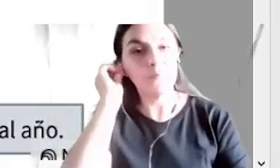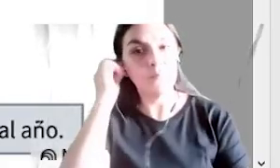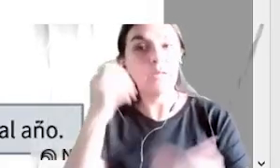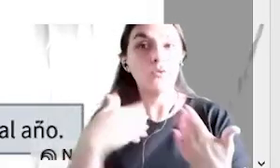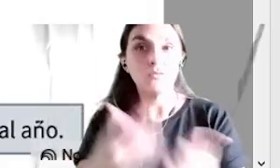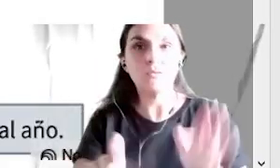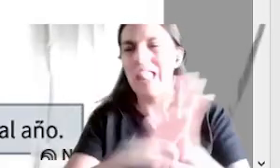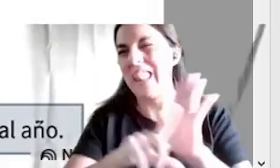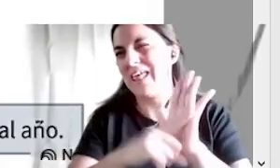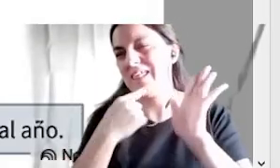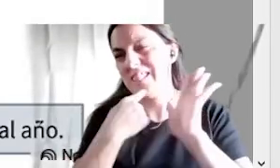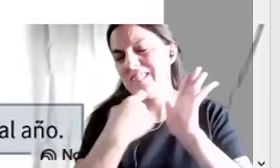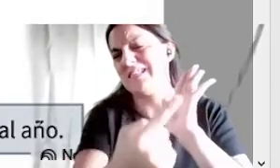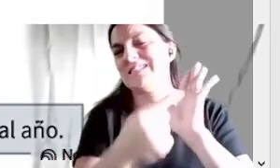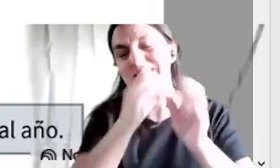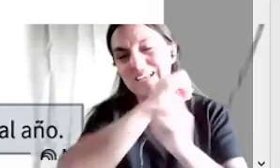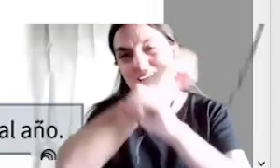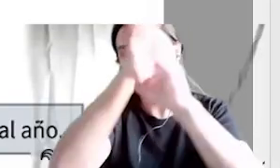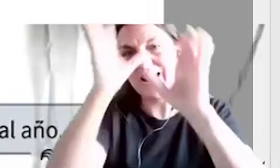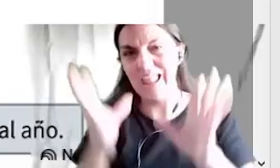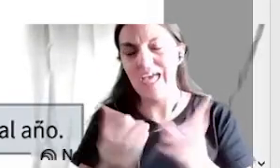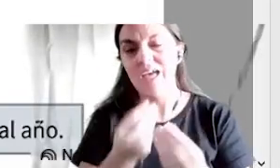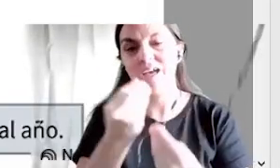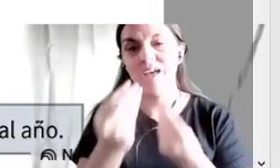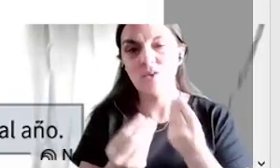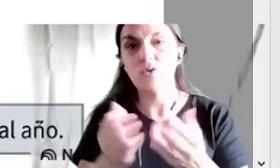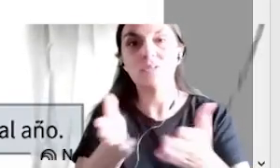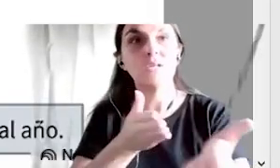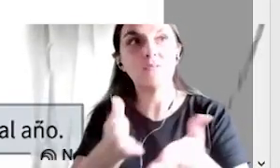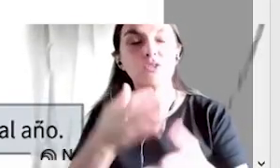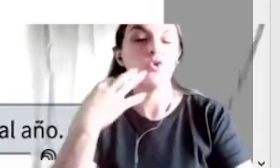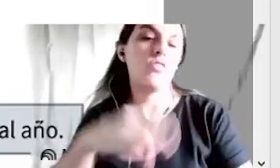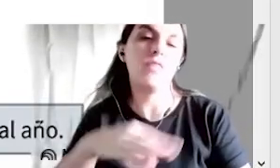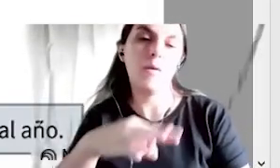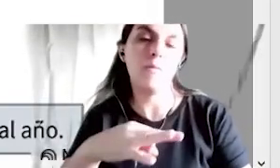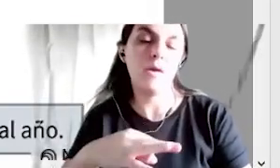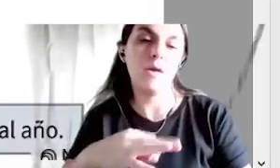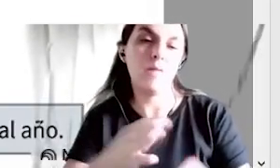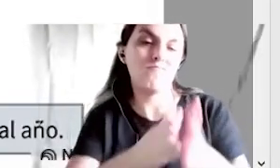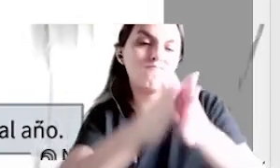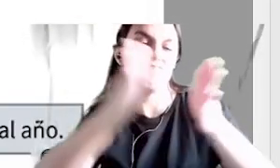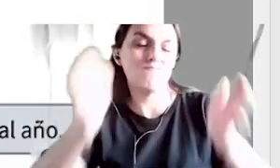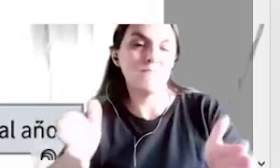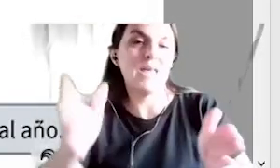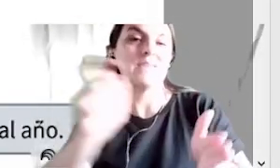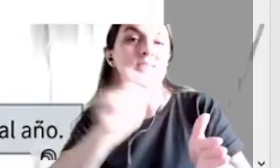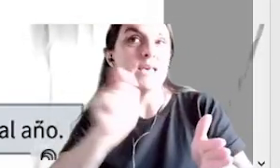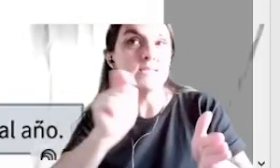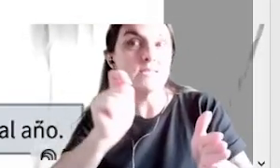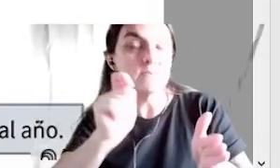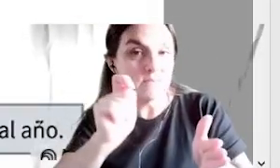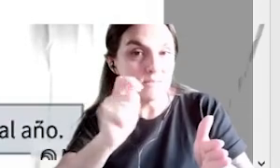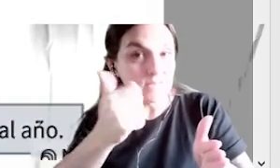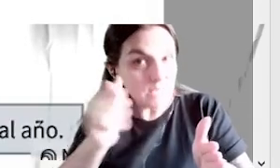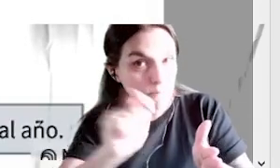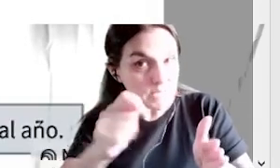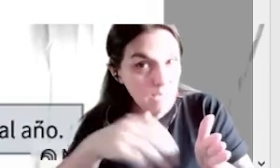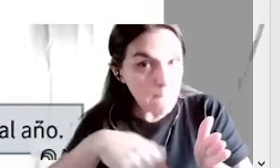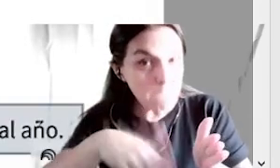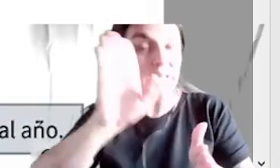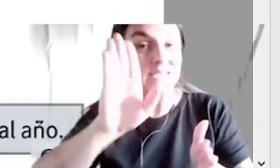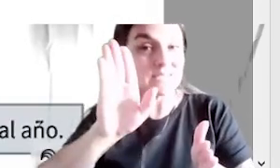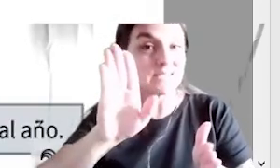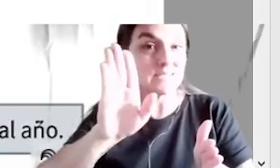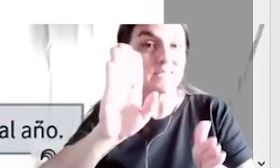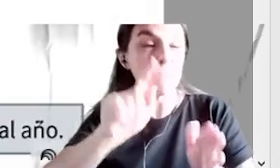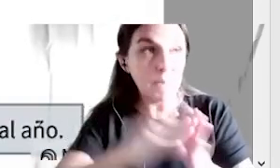la ley es muy clara. El servicio tiene que ser prestado por un periodo superior a 6 meses y esos 6 meses